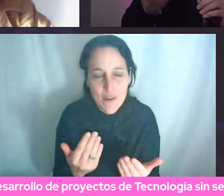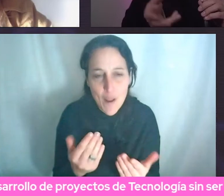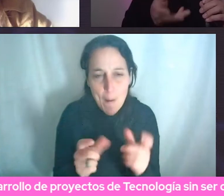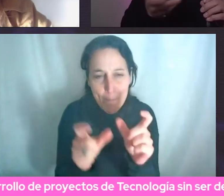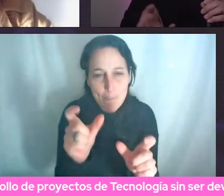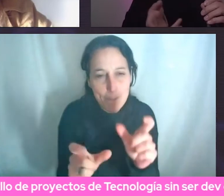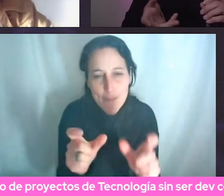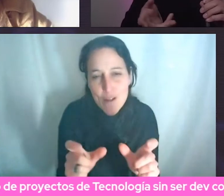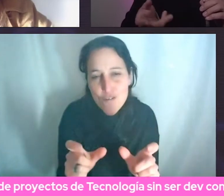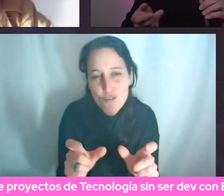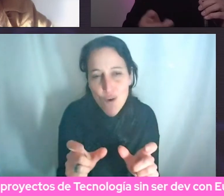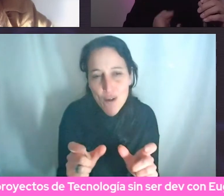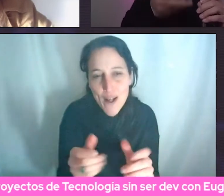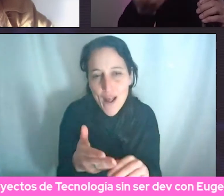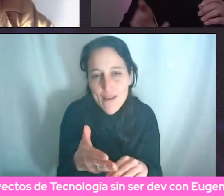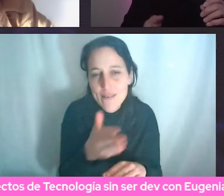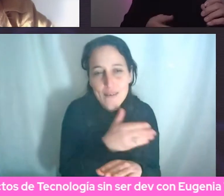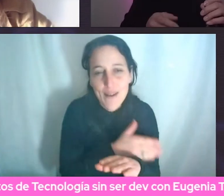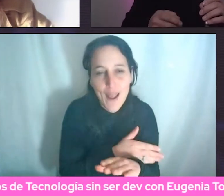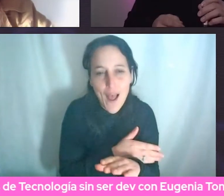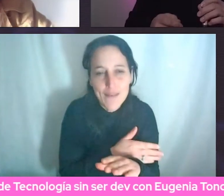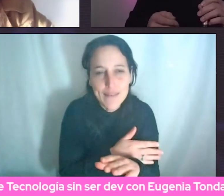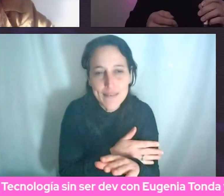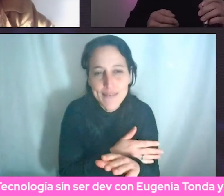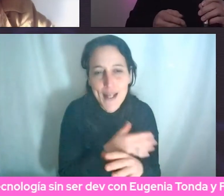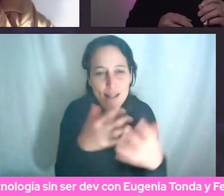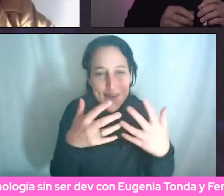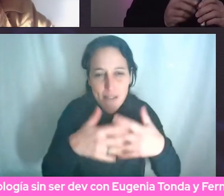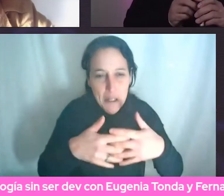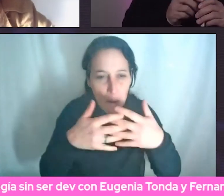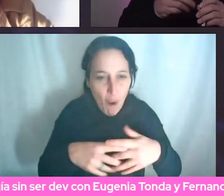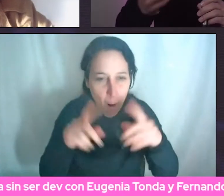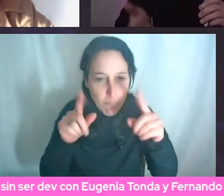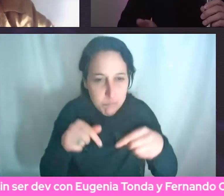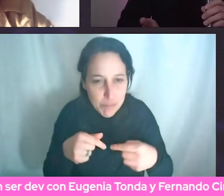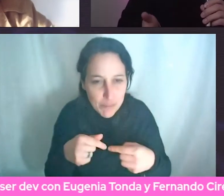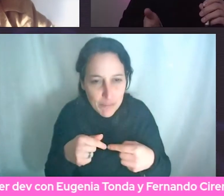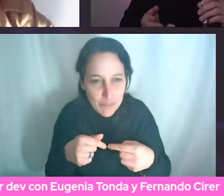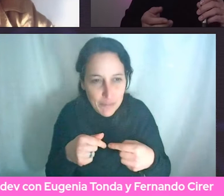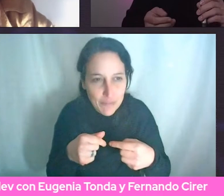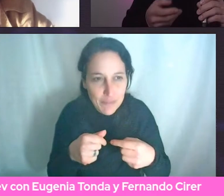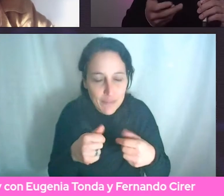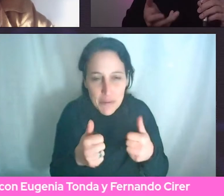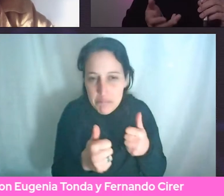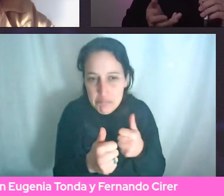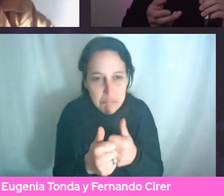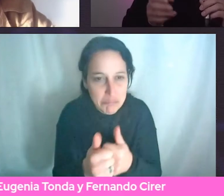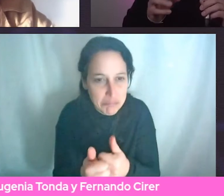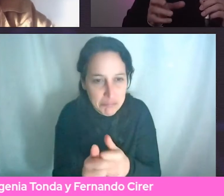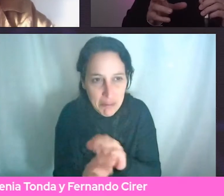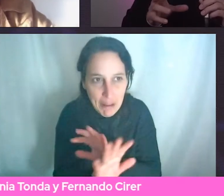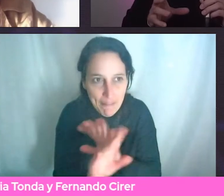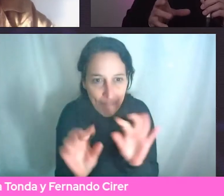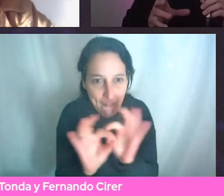un acercamiento a la tecnología más temprano, entonces creo